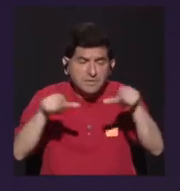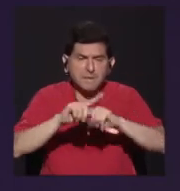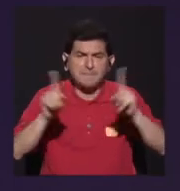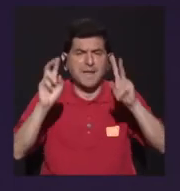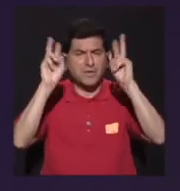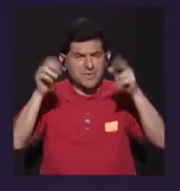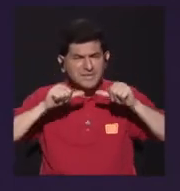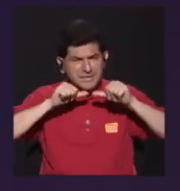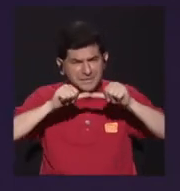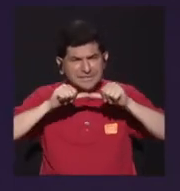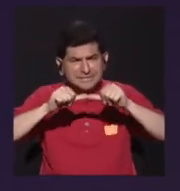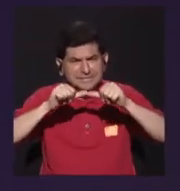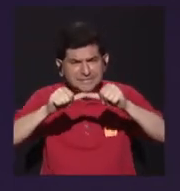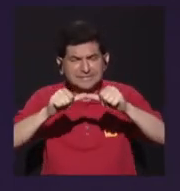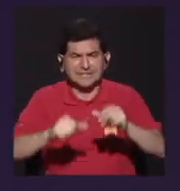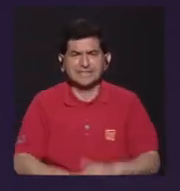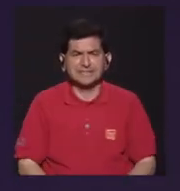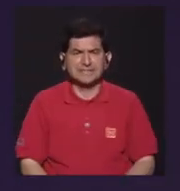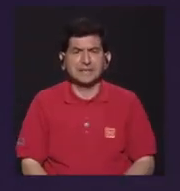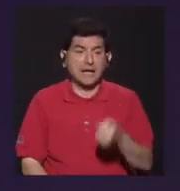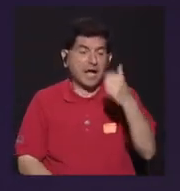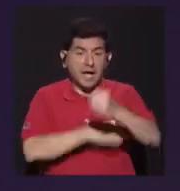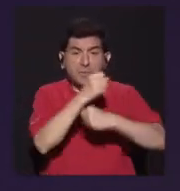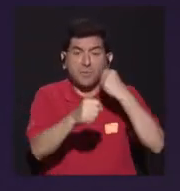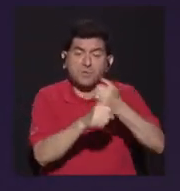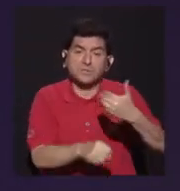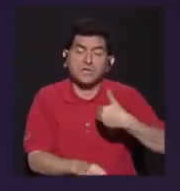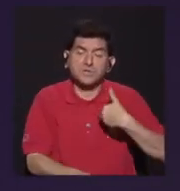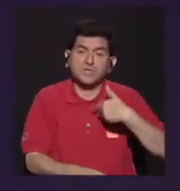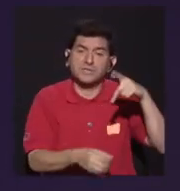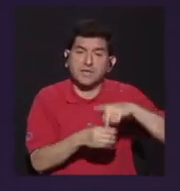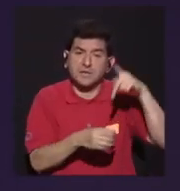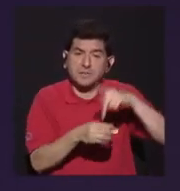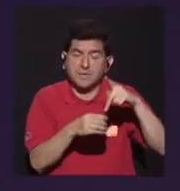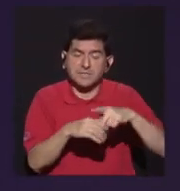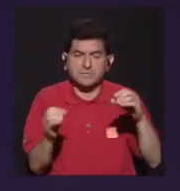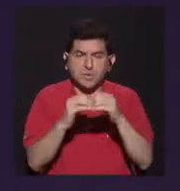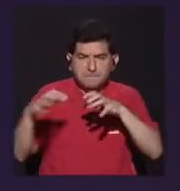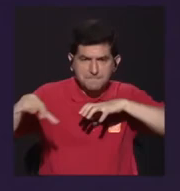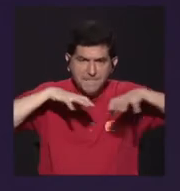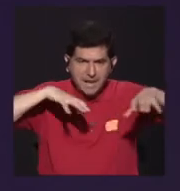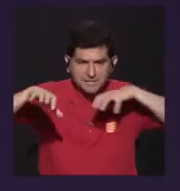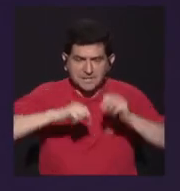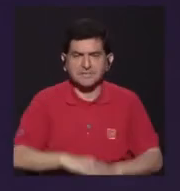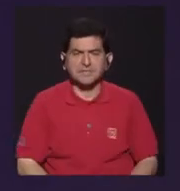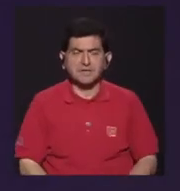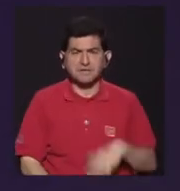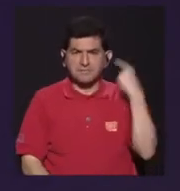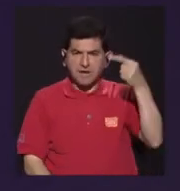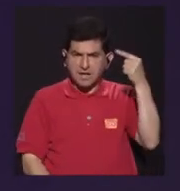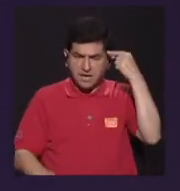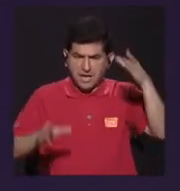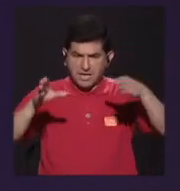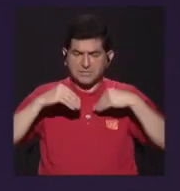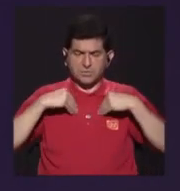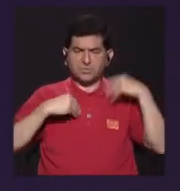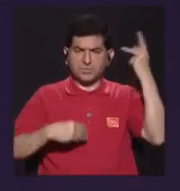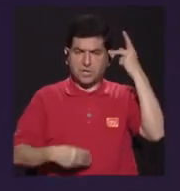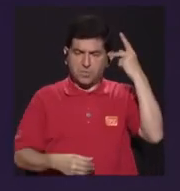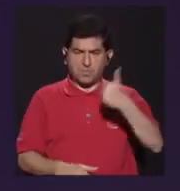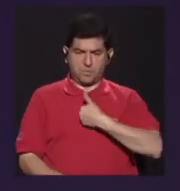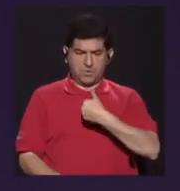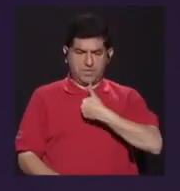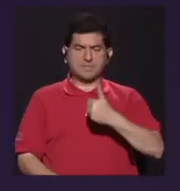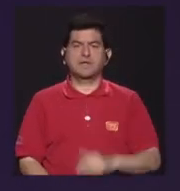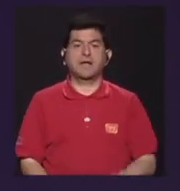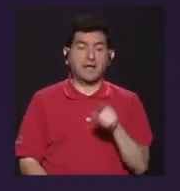este tema a pocos años de por lo menos tener una participación más activa, que el Estado lo asuma como parte de sus políticas.